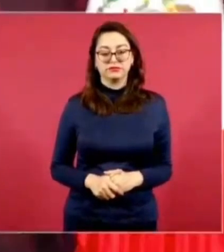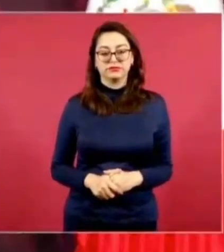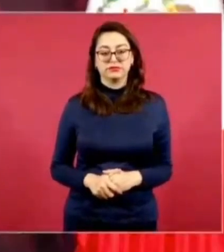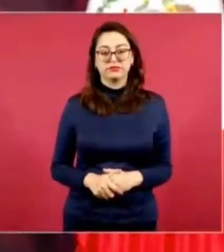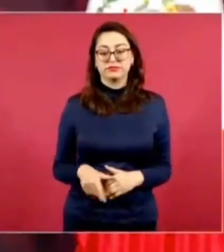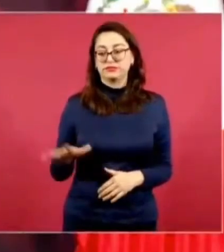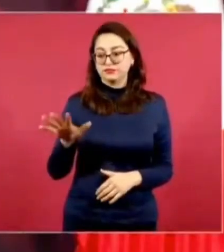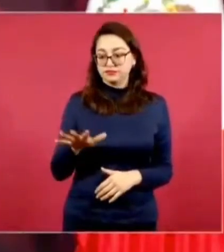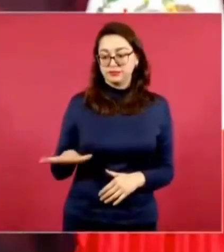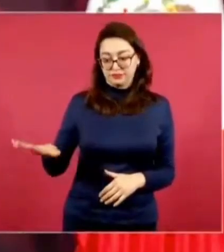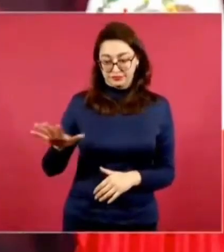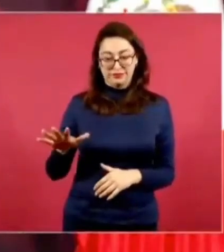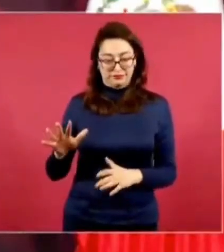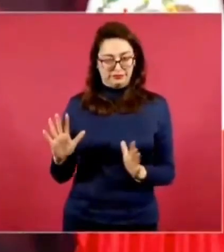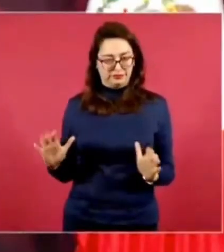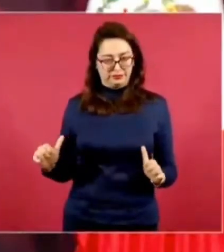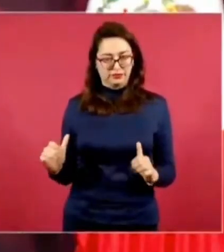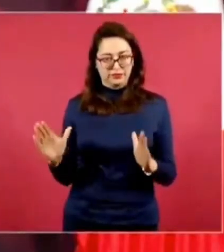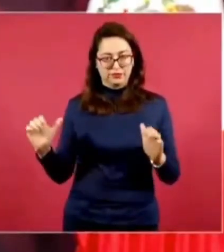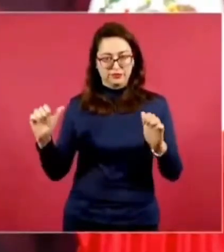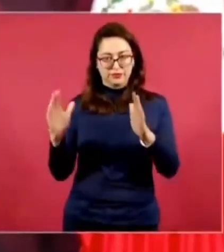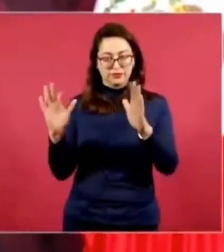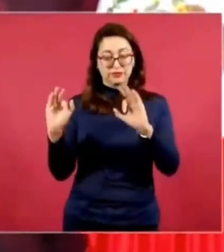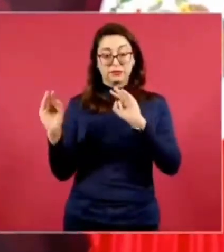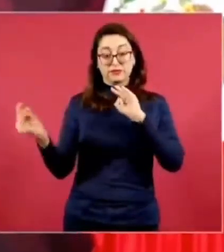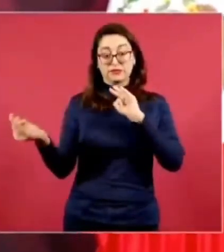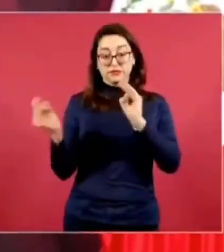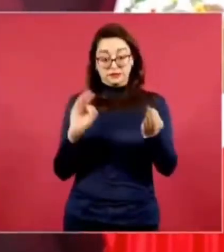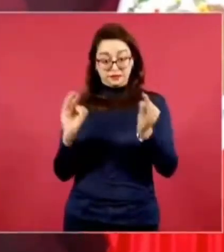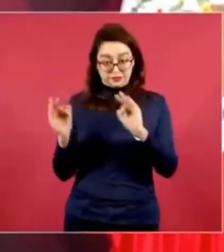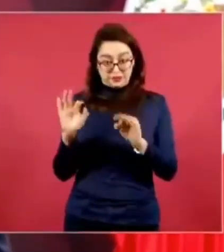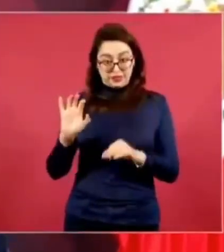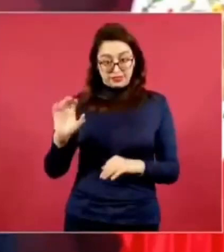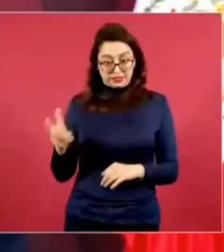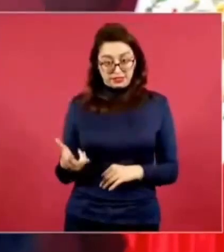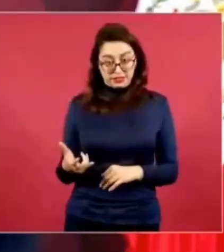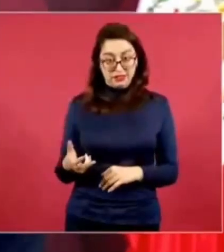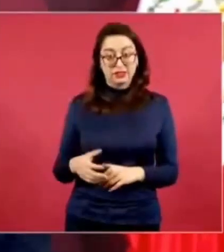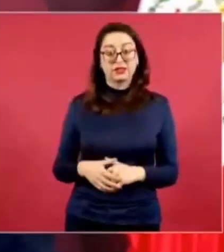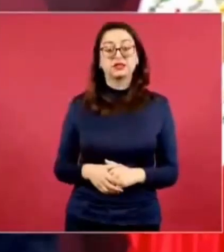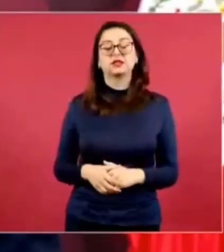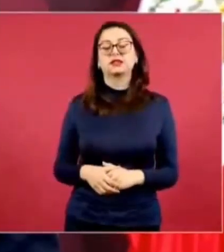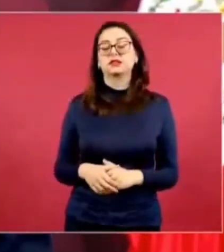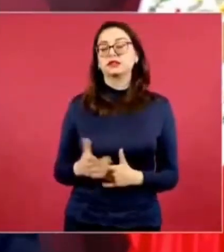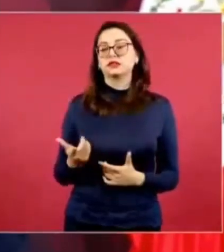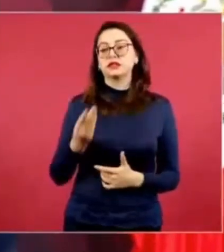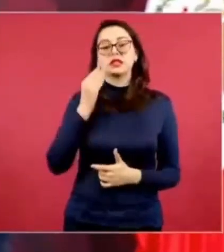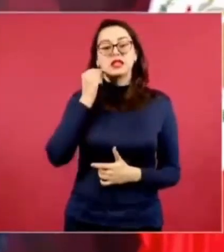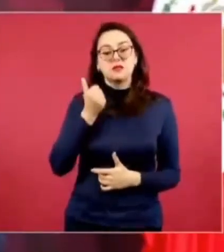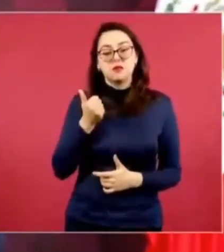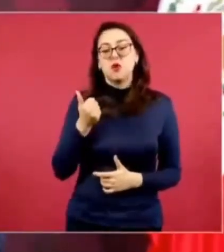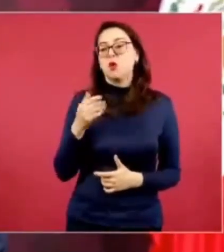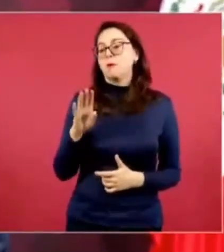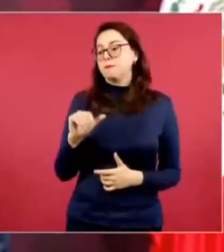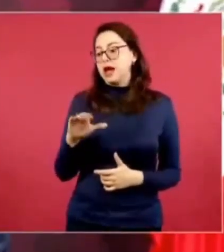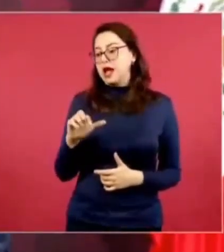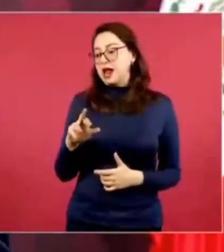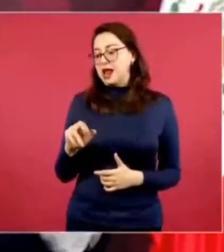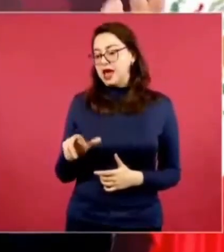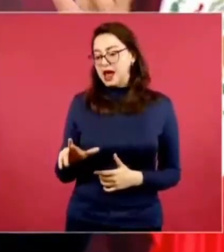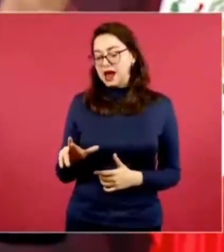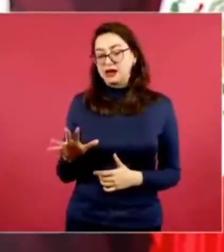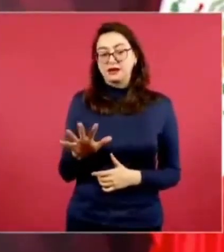de Chetumal limón por la laguna de bacalar